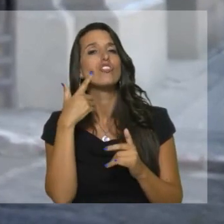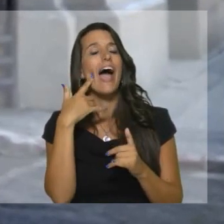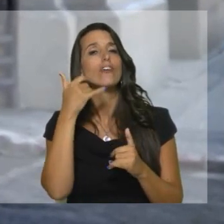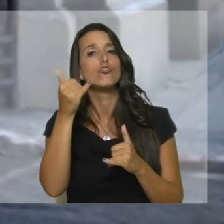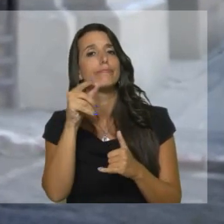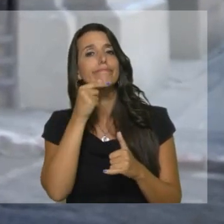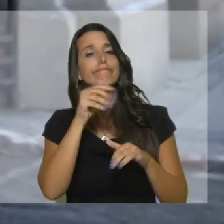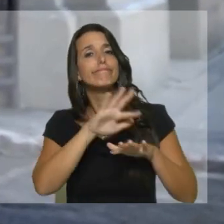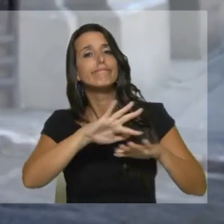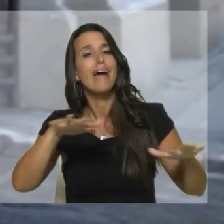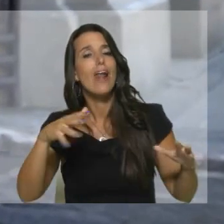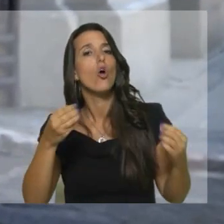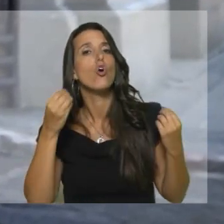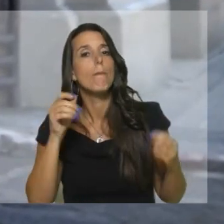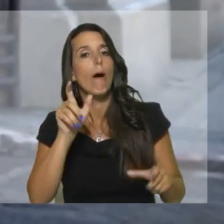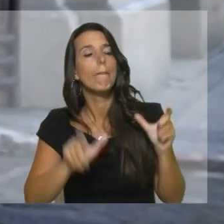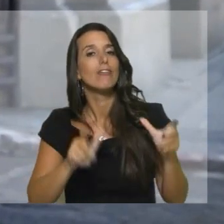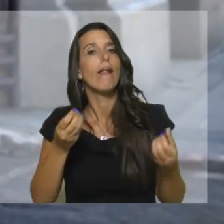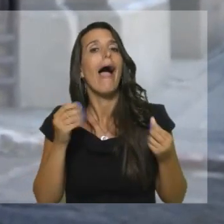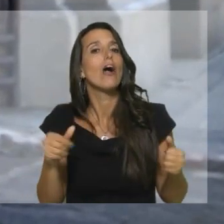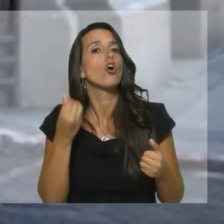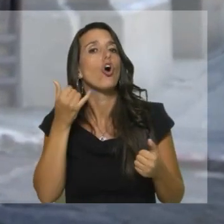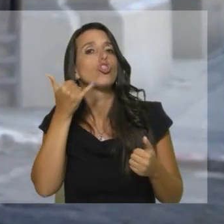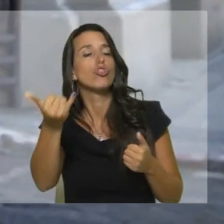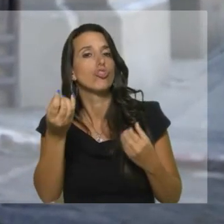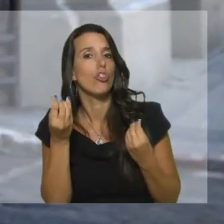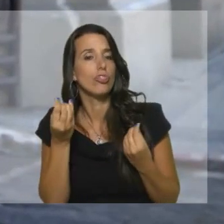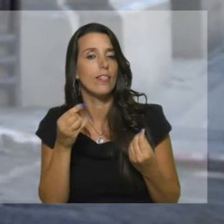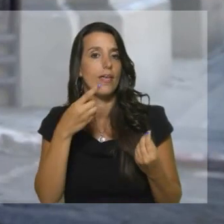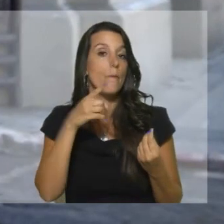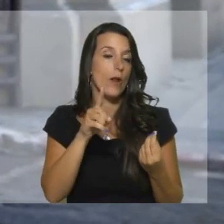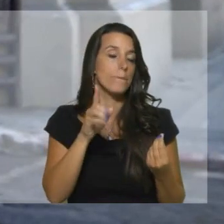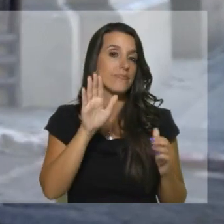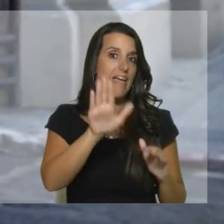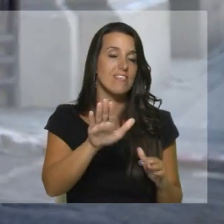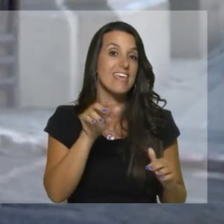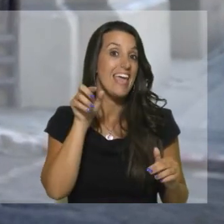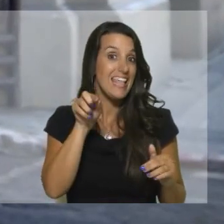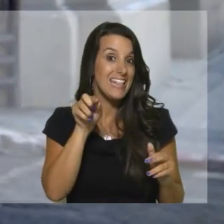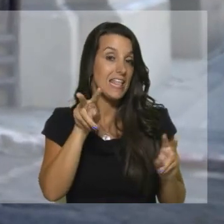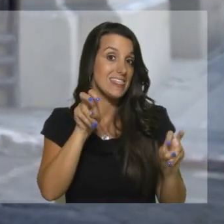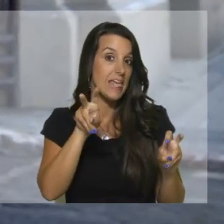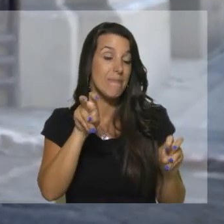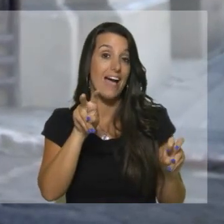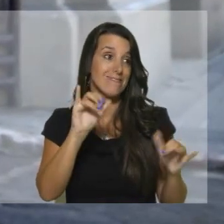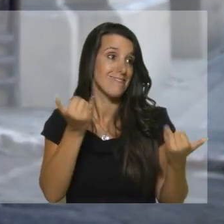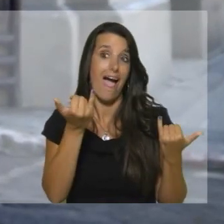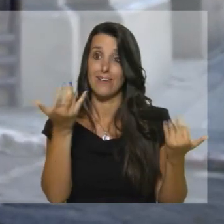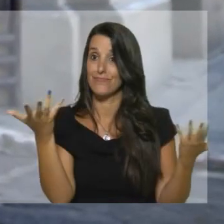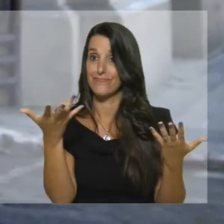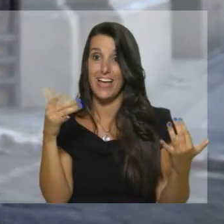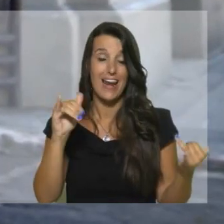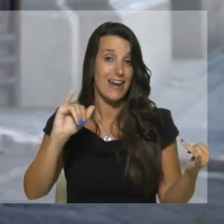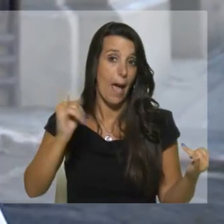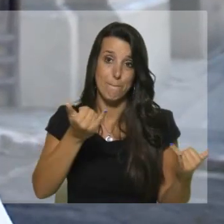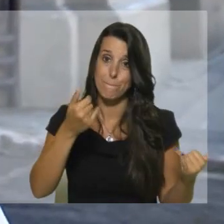caso de un incidente de este tipo, ¿las personas qué tienen que hacer? Bueno, en realidad, a ver, esto es una acción inmediata. Es una acción